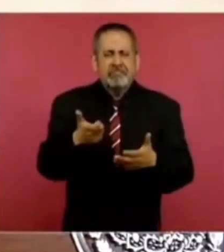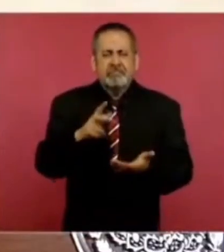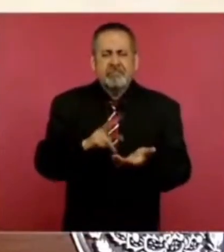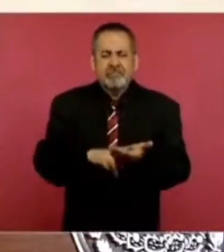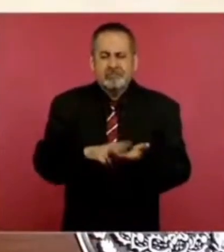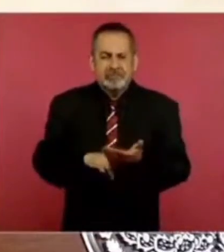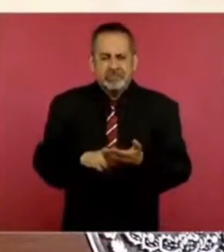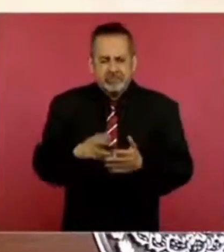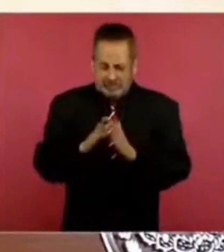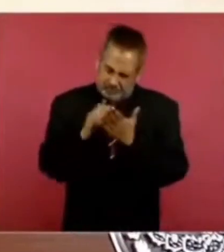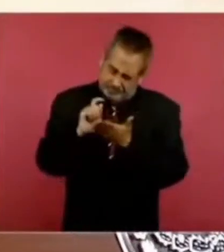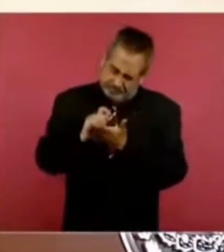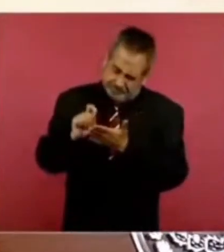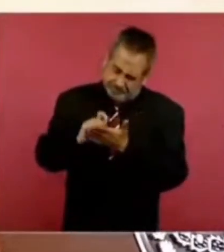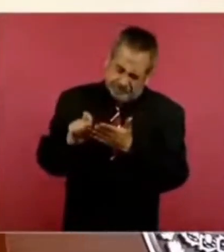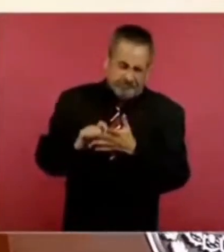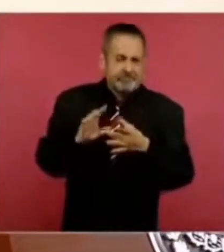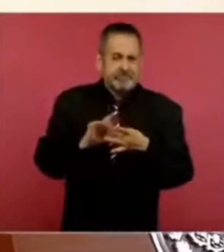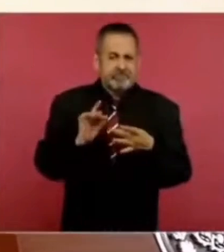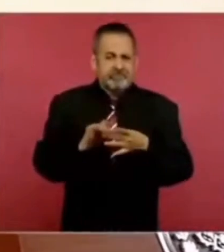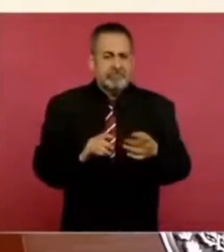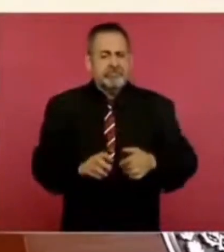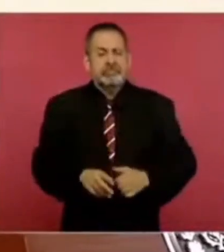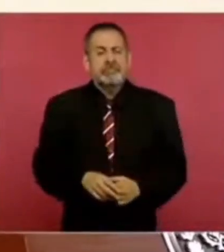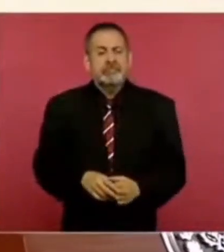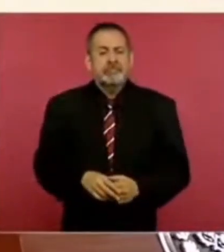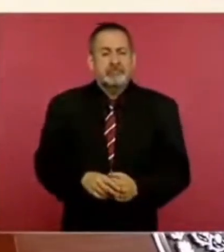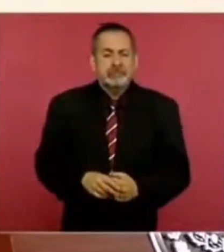que escribí un libro